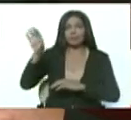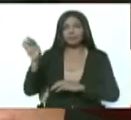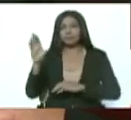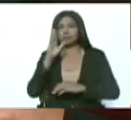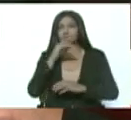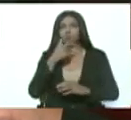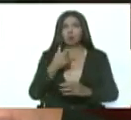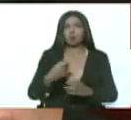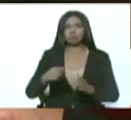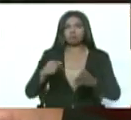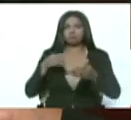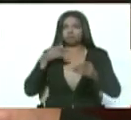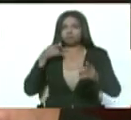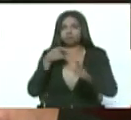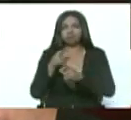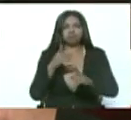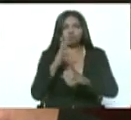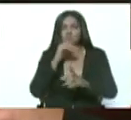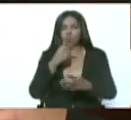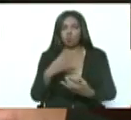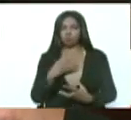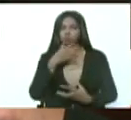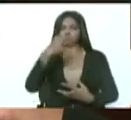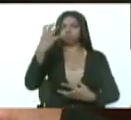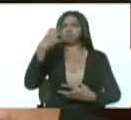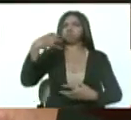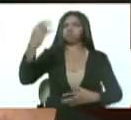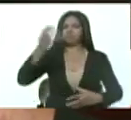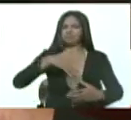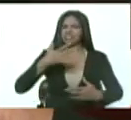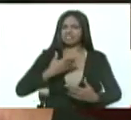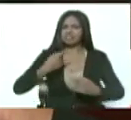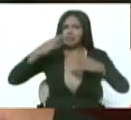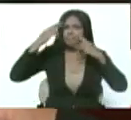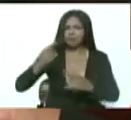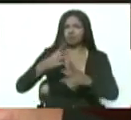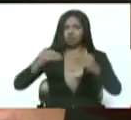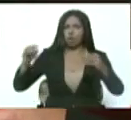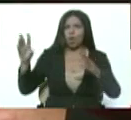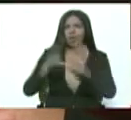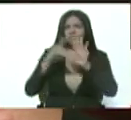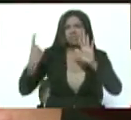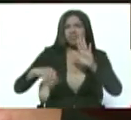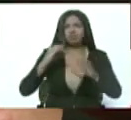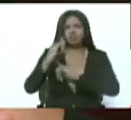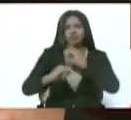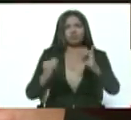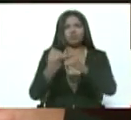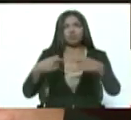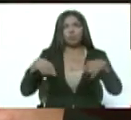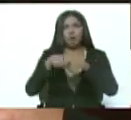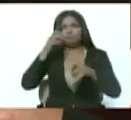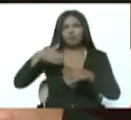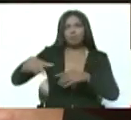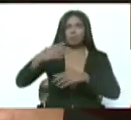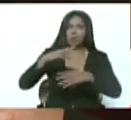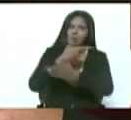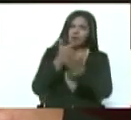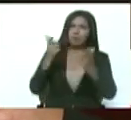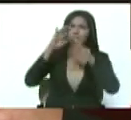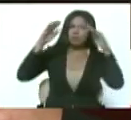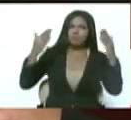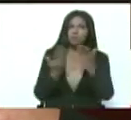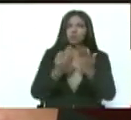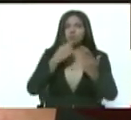que resurgir, tiene que rugir incluso y pedir respeto al derecho internacional, respeto a los pueblos libres del mundo, como lo